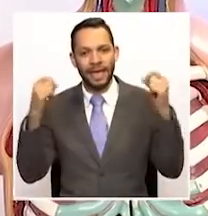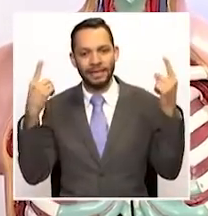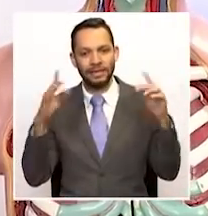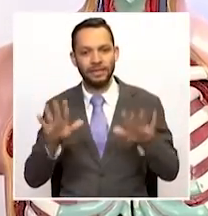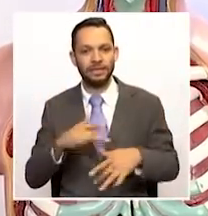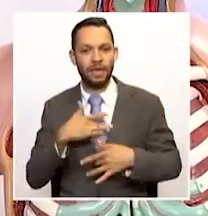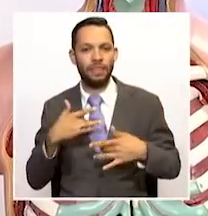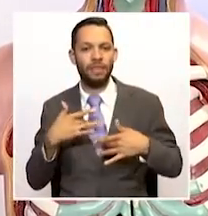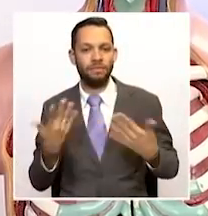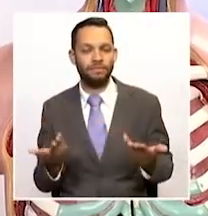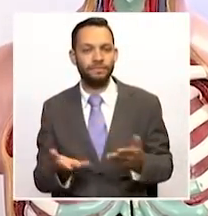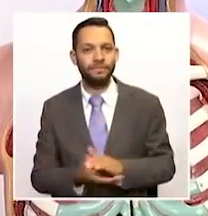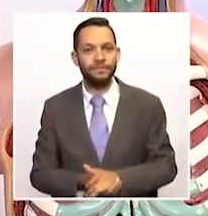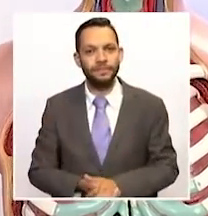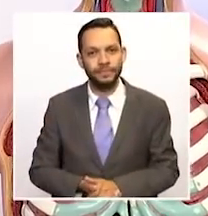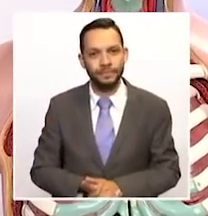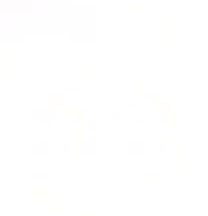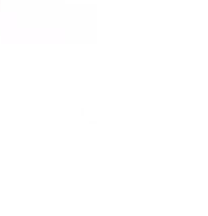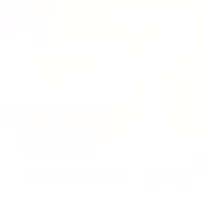ya regresamos